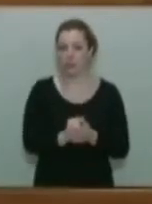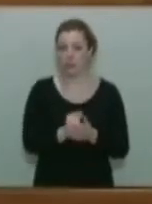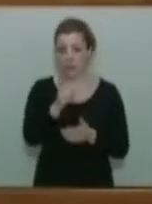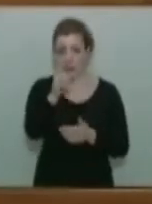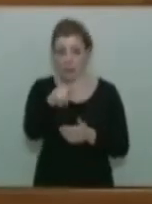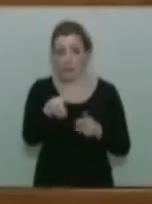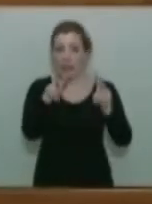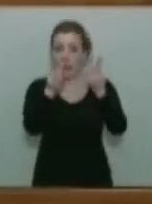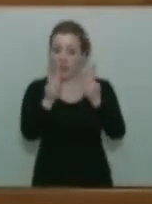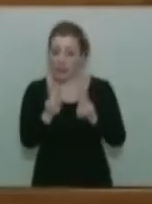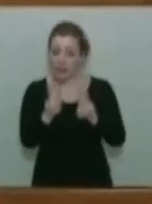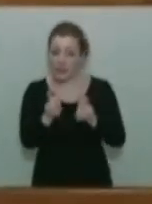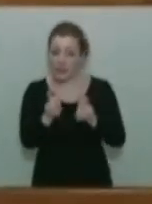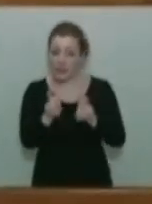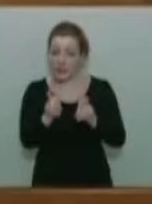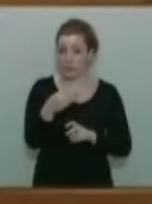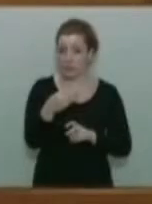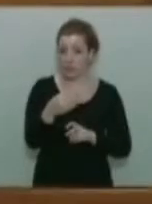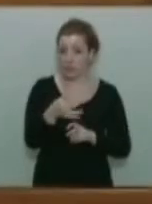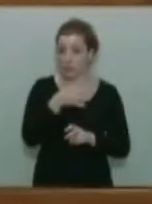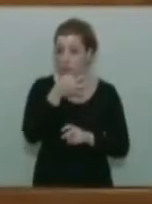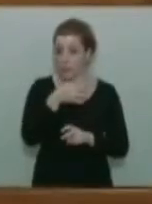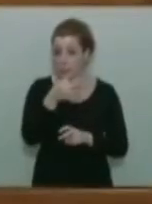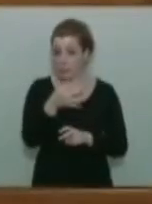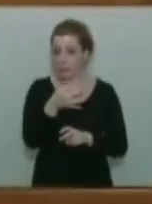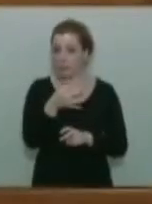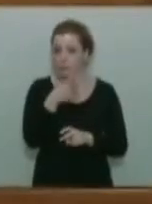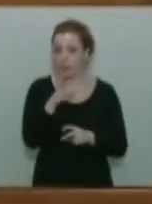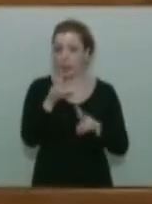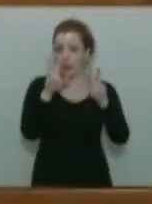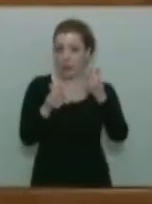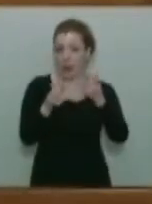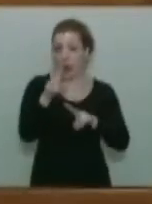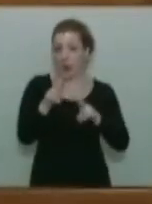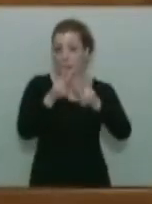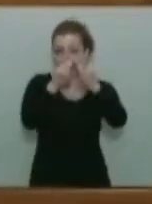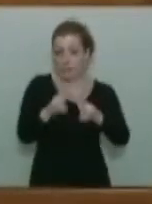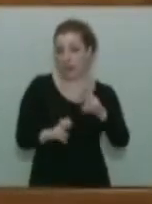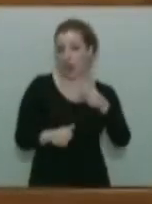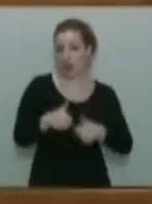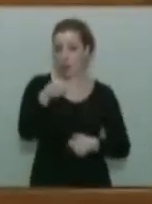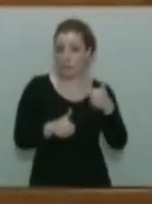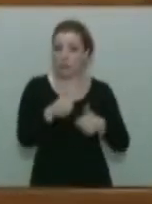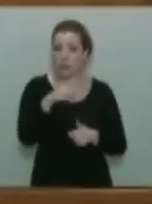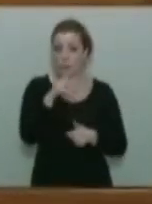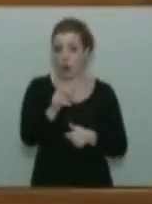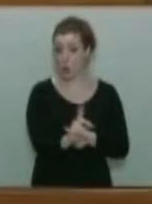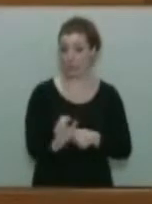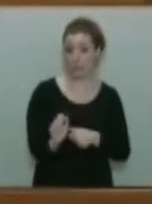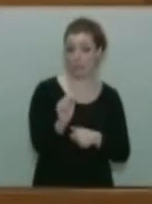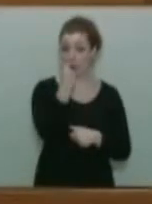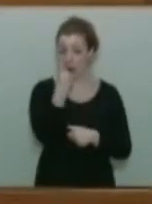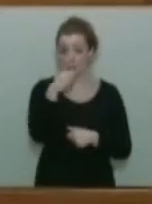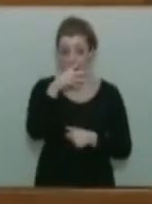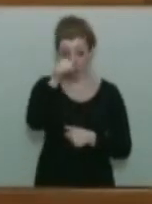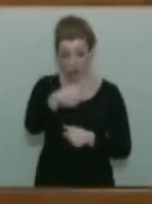y el asunto del reparo a la intervención respecto a la concurrencia competitiva. Miren, me sorprende porque no es la primera vez que oímos este argumento